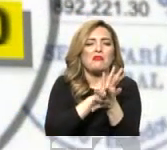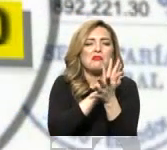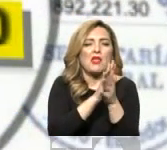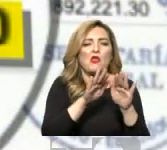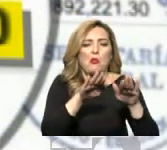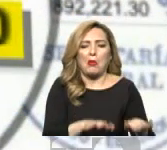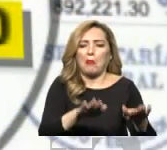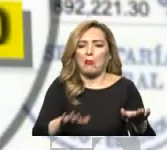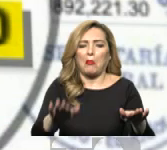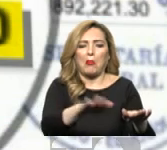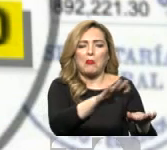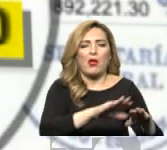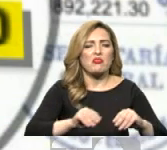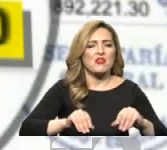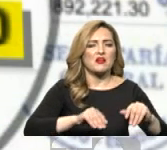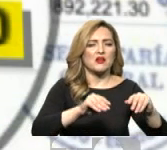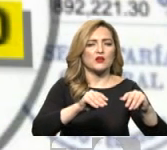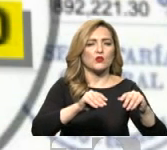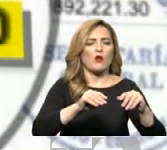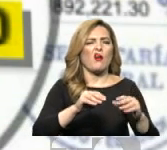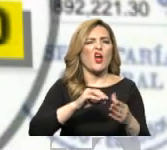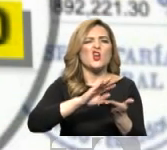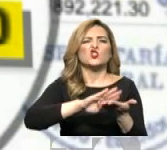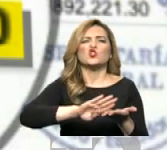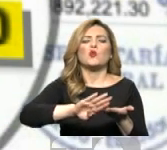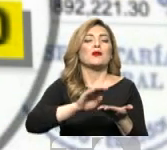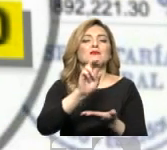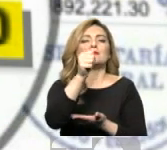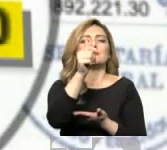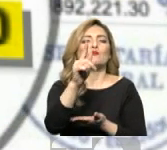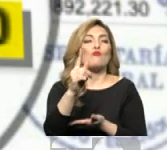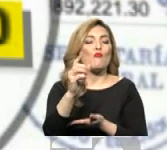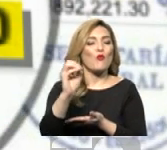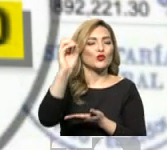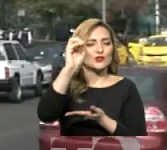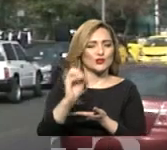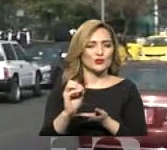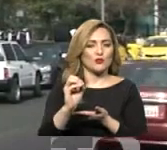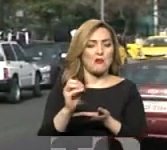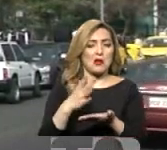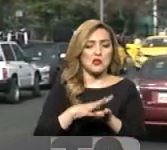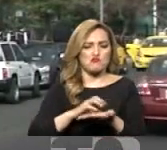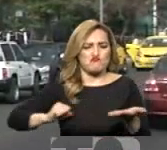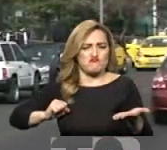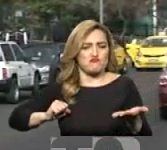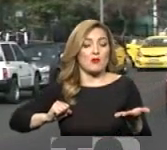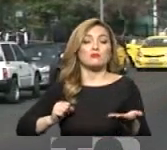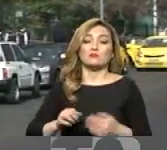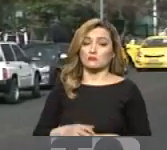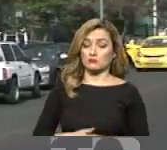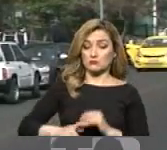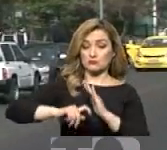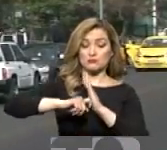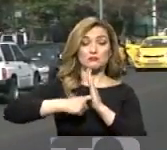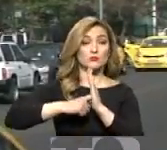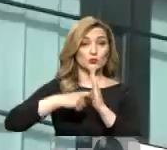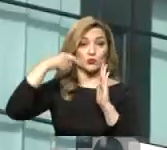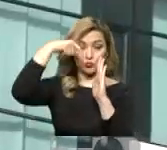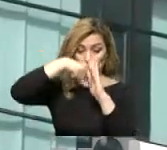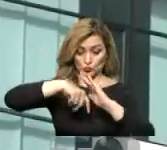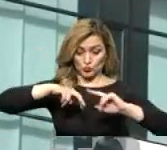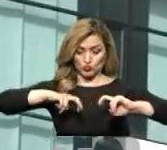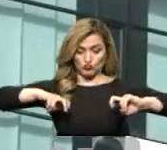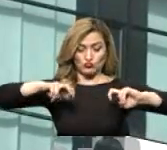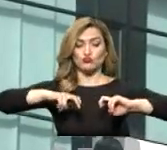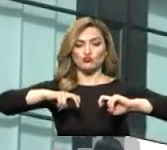queda el 10% del anticipo. Todo lo demás ya ha sido debitado. La Contraloría hizo su parte también y emitió un